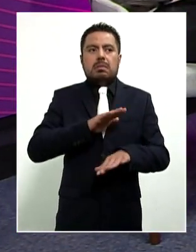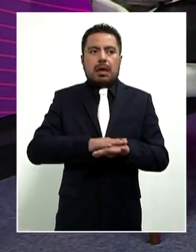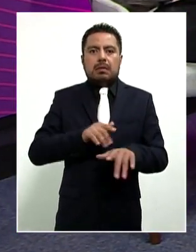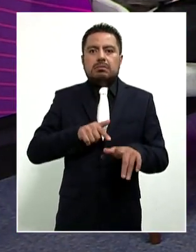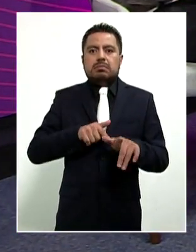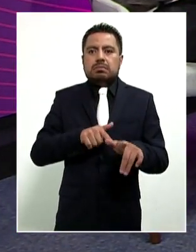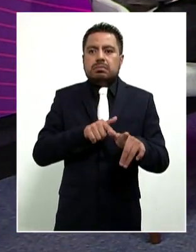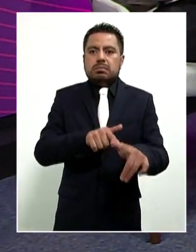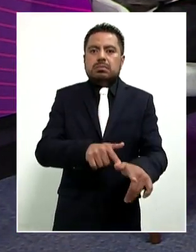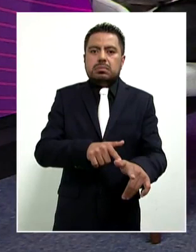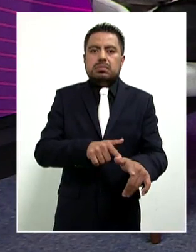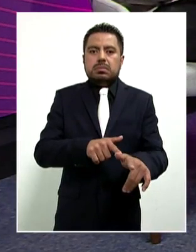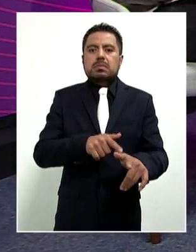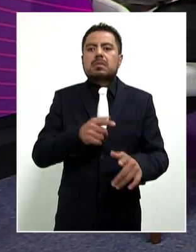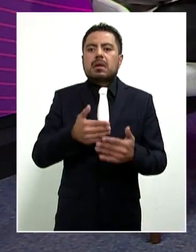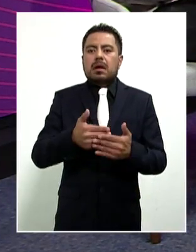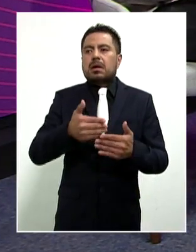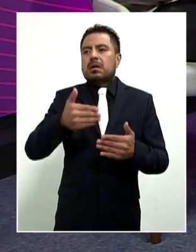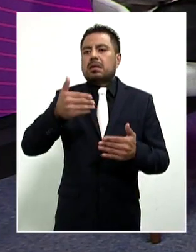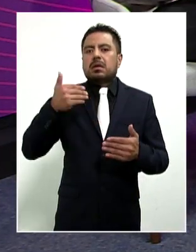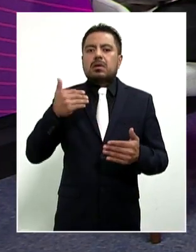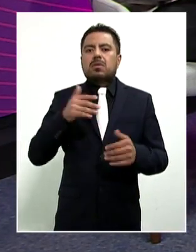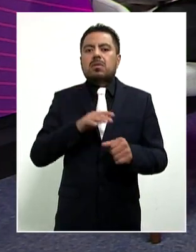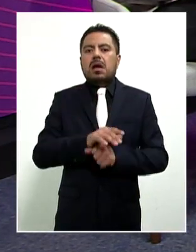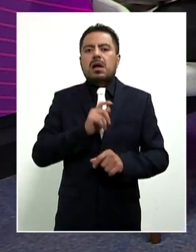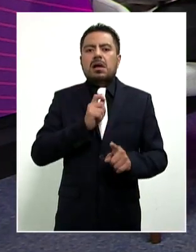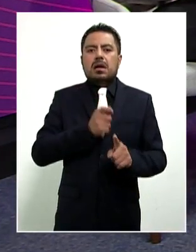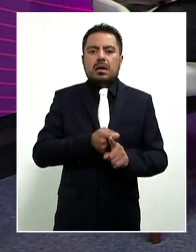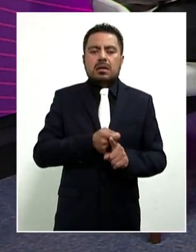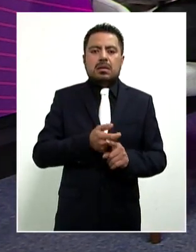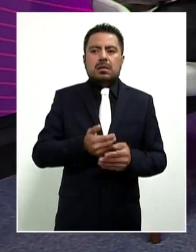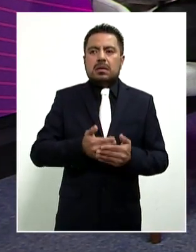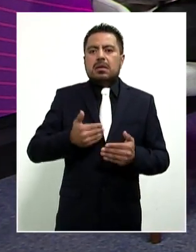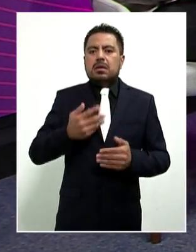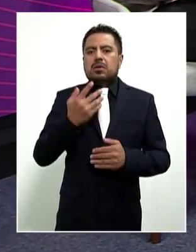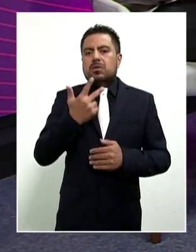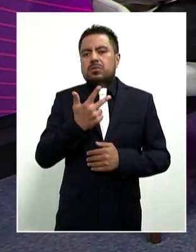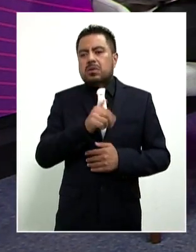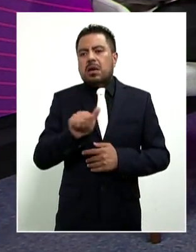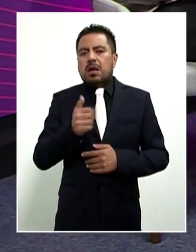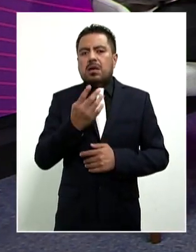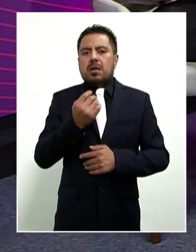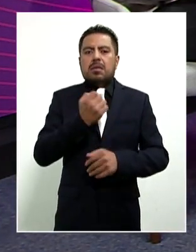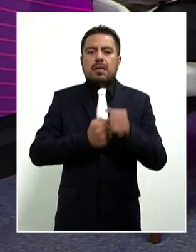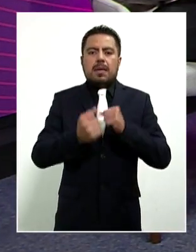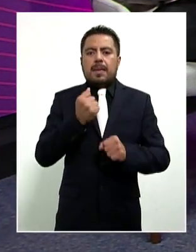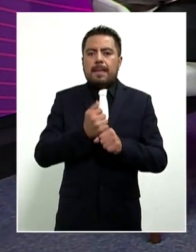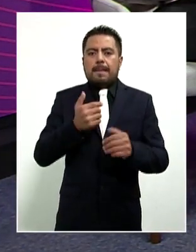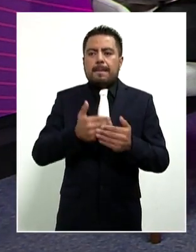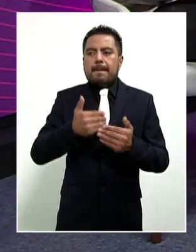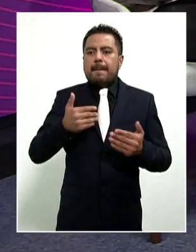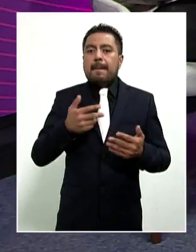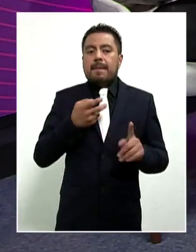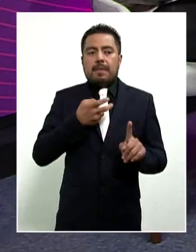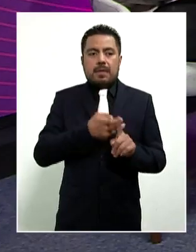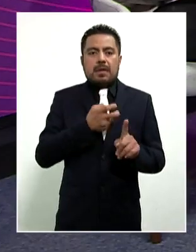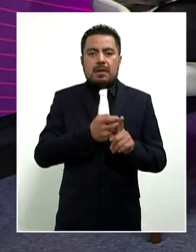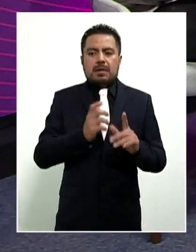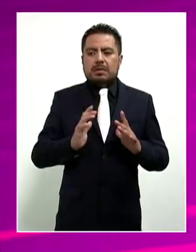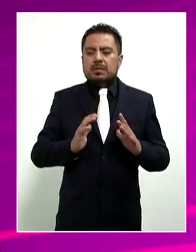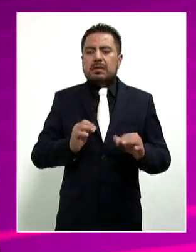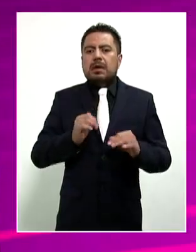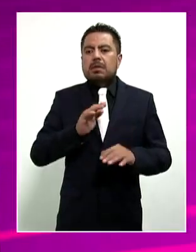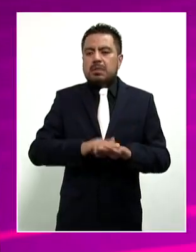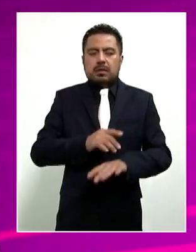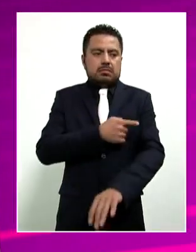continua desde 8 o 9 años ahora. Entonces, esas son tendencias de